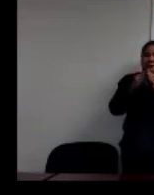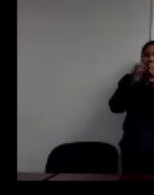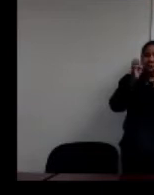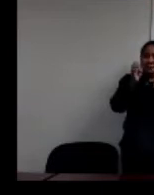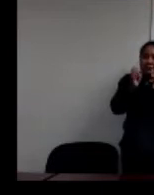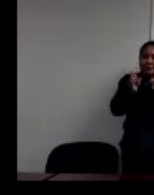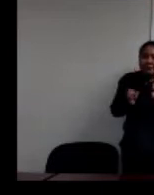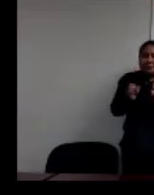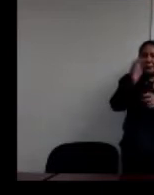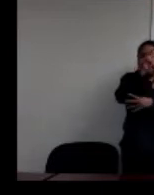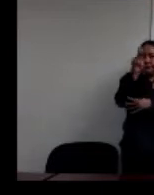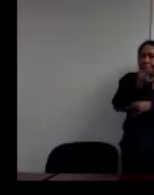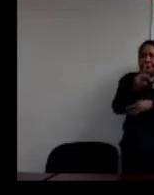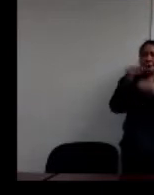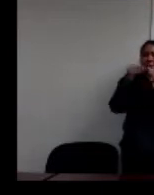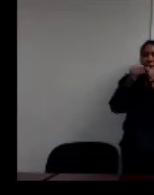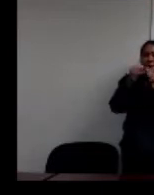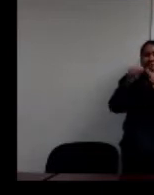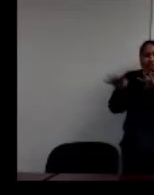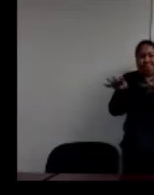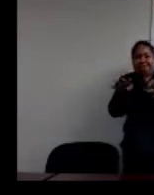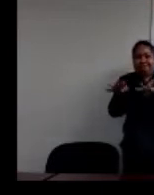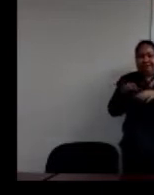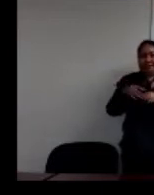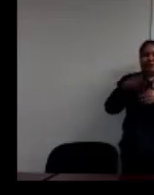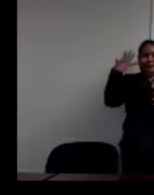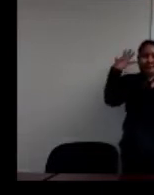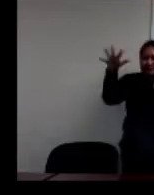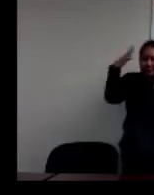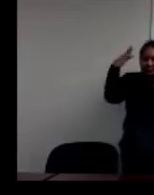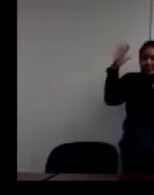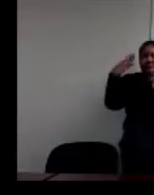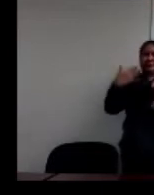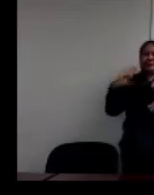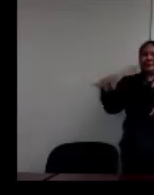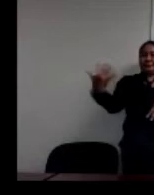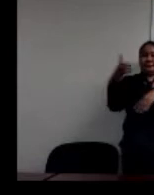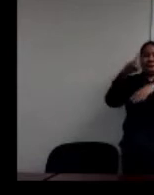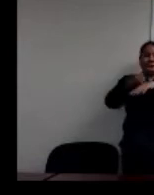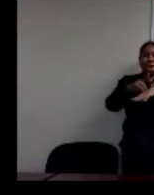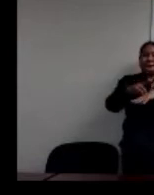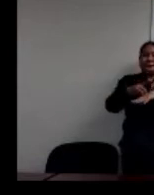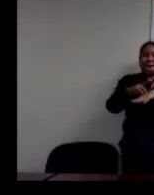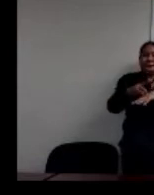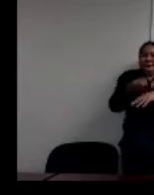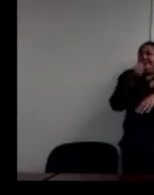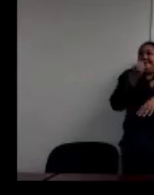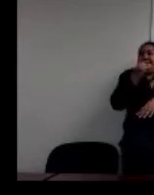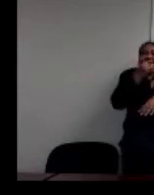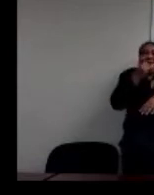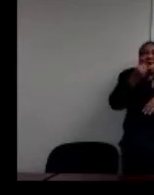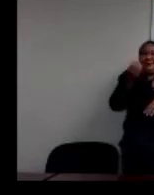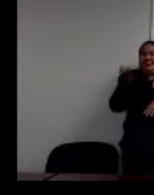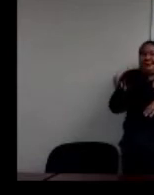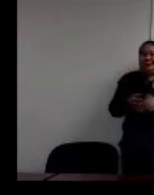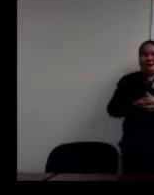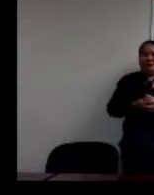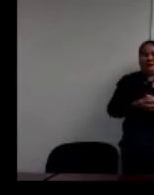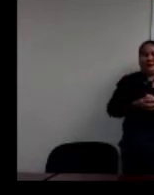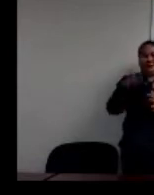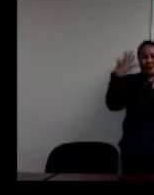inquieto el niño. Ya no teníamos 10, 15 días, el niño ya no lo aguantaba. Es